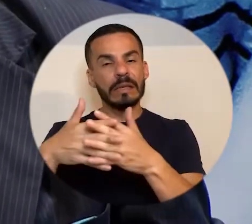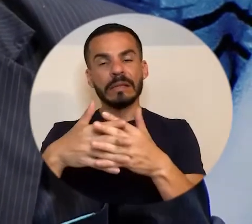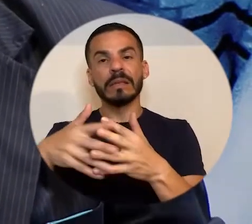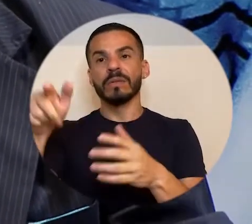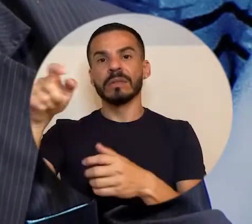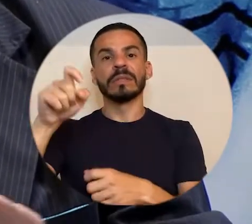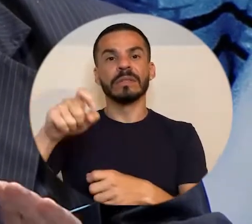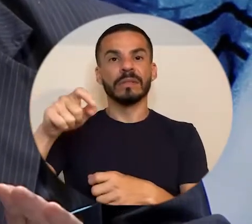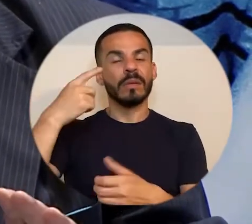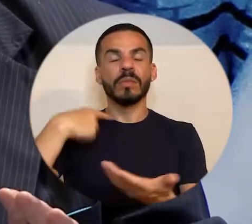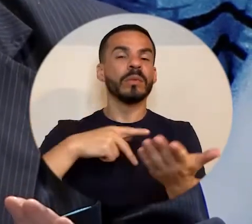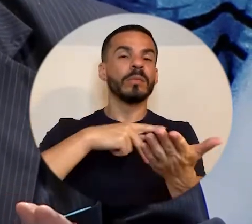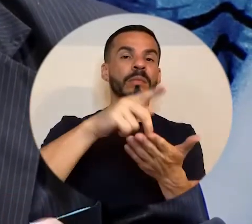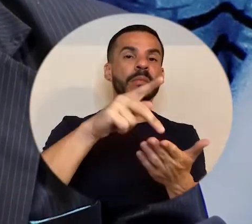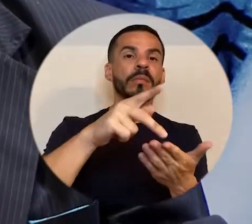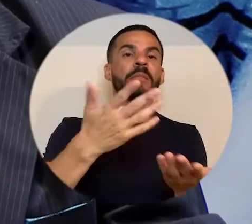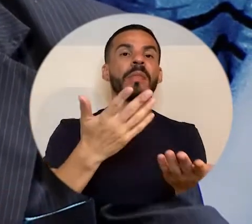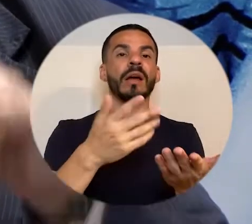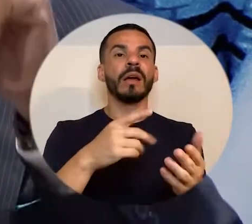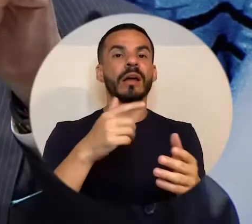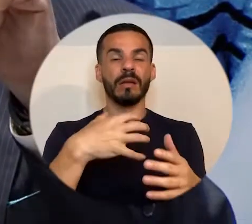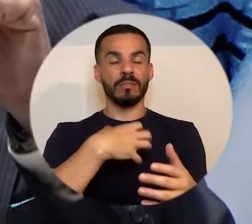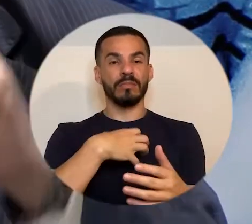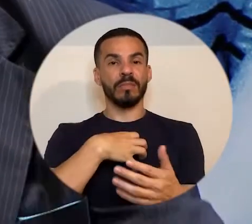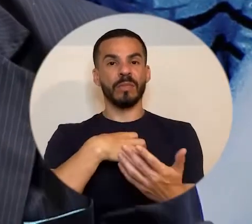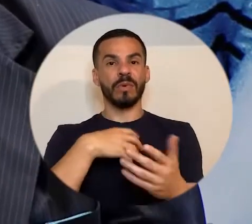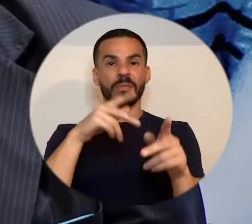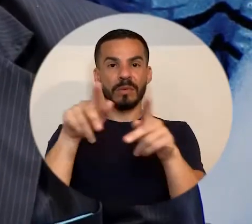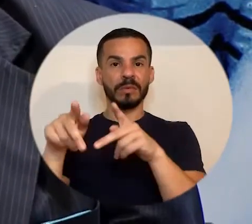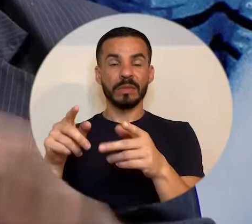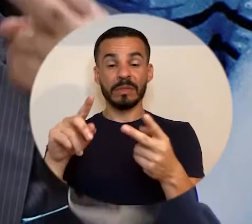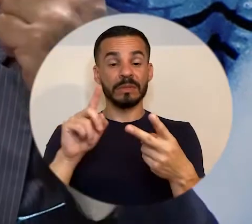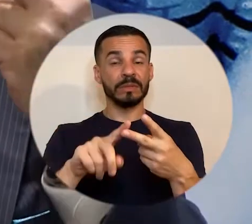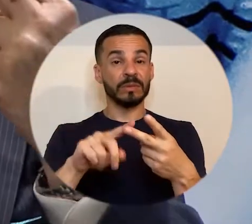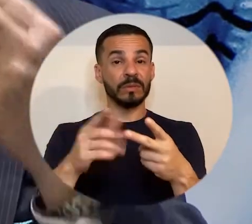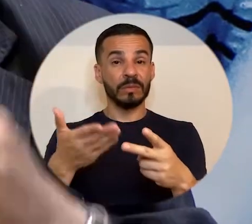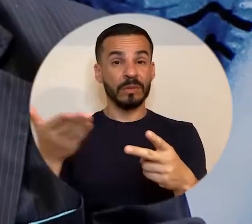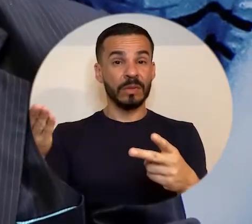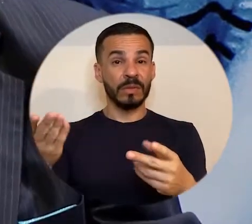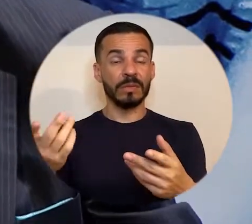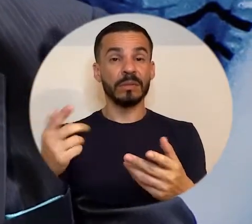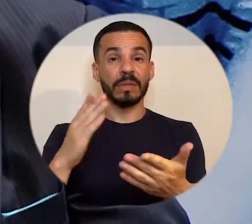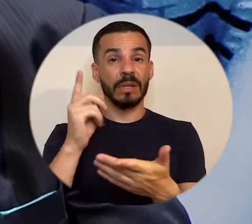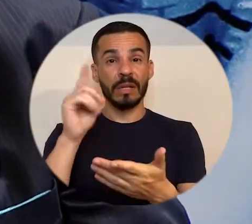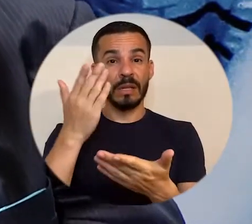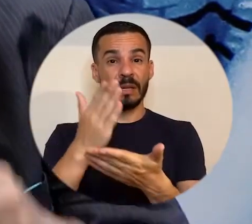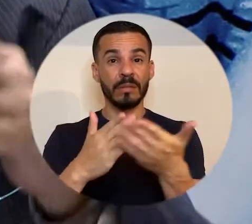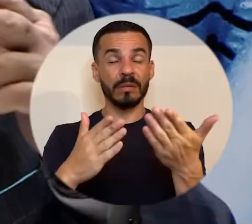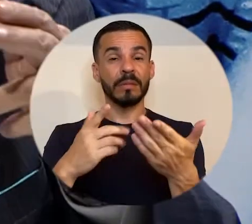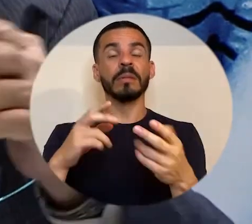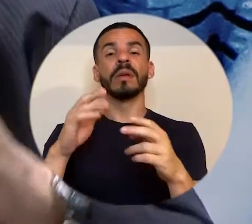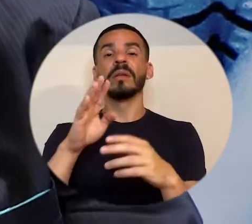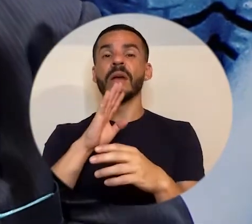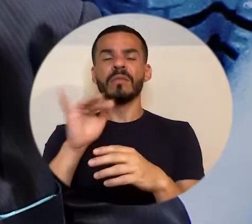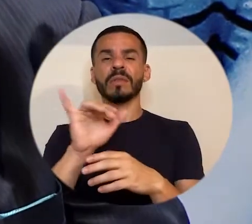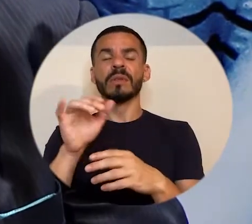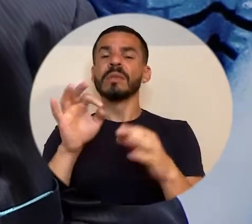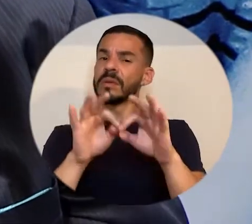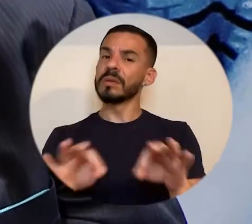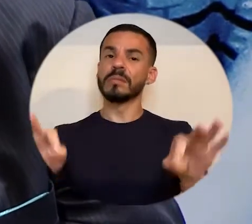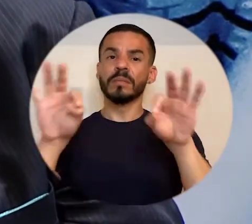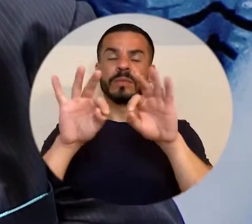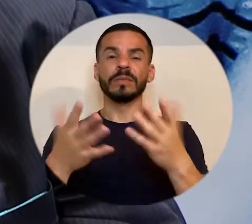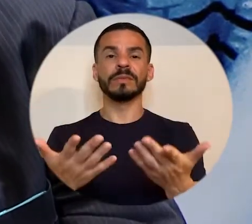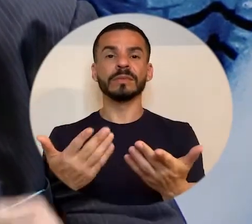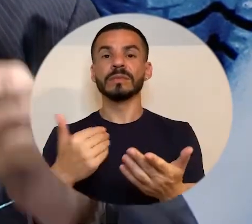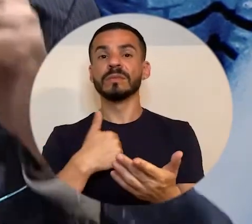necesita, porque evidentemente no la puede hacer pagando la mano de obra propia. Y el segundo elemento, que en la primera parte se tocó,